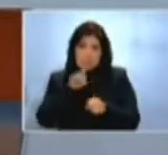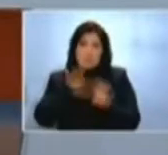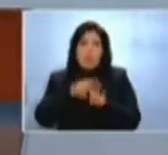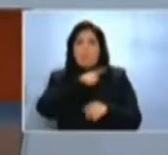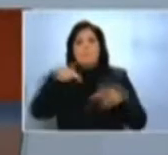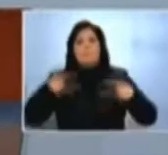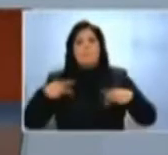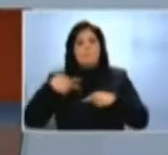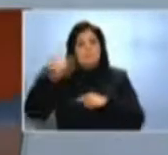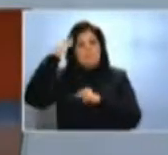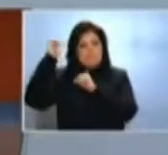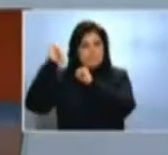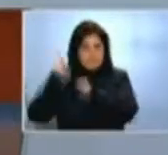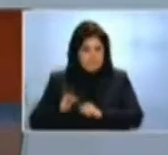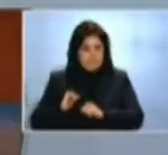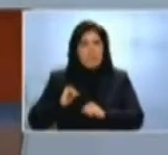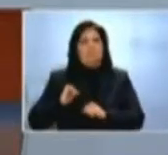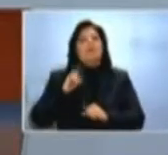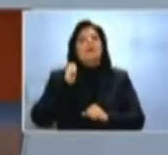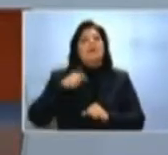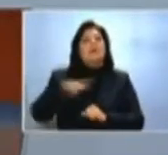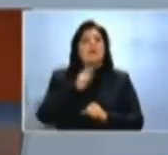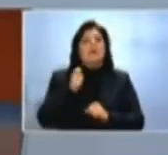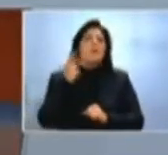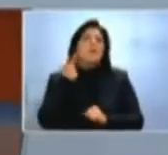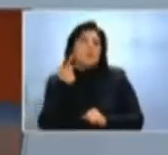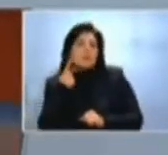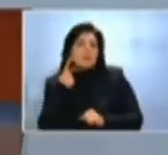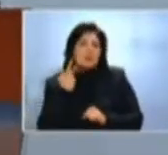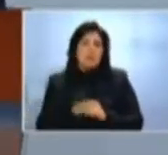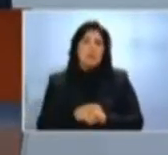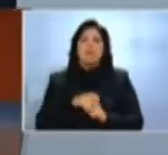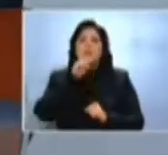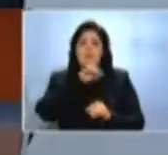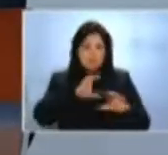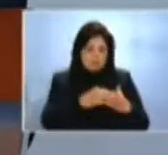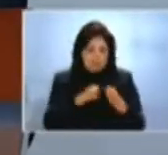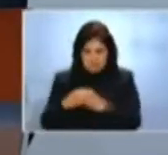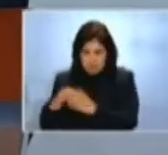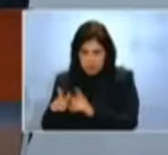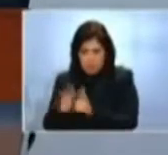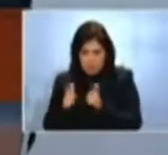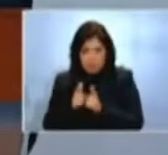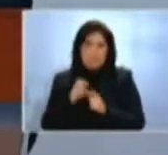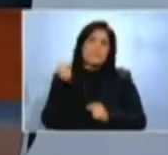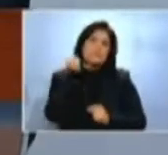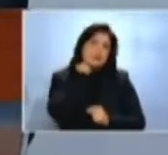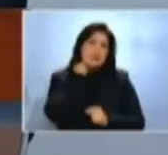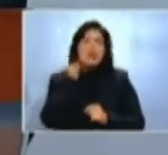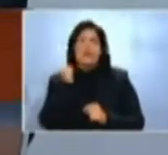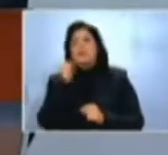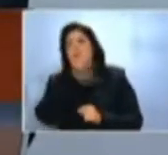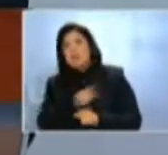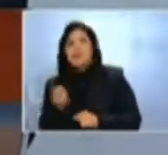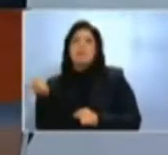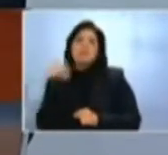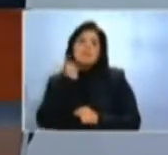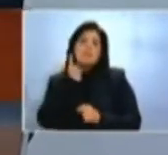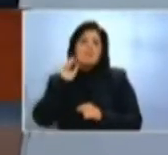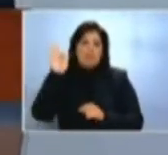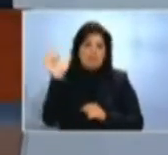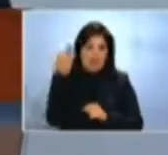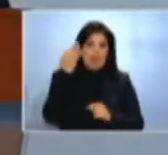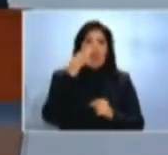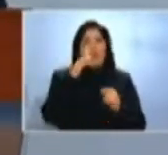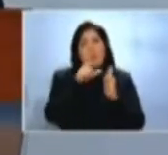prestaciones es de tres millones cuatrocientos cuarenta mil cuatrocientos treinta y tres pesos Lo que equivale a un aumento